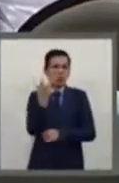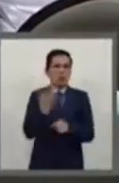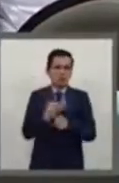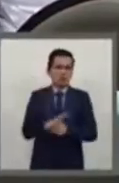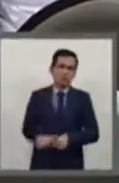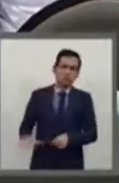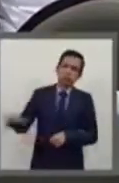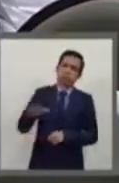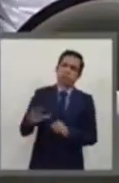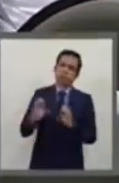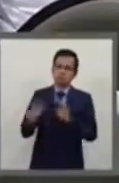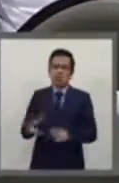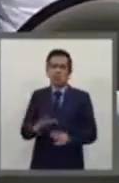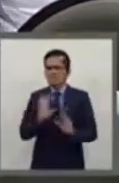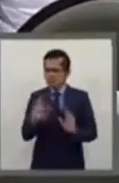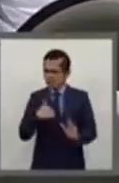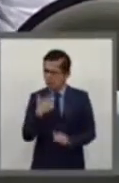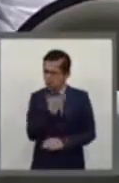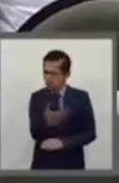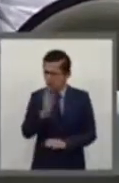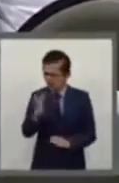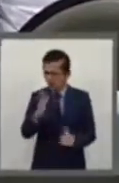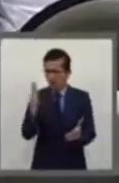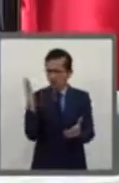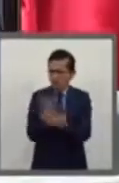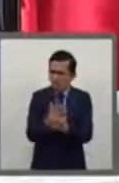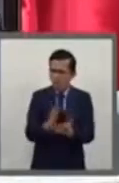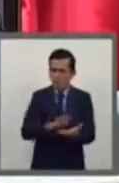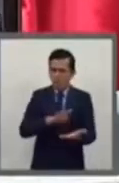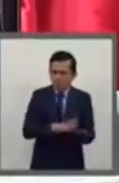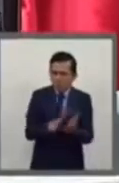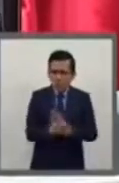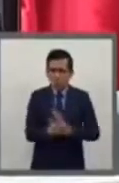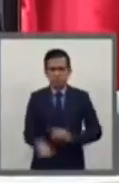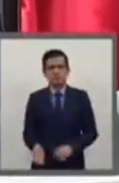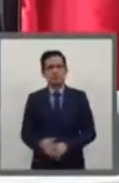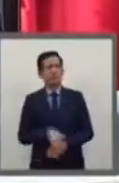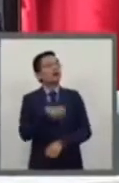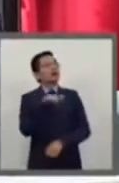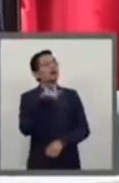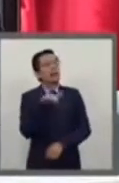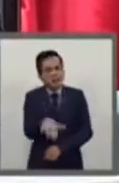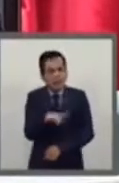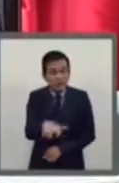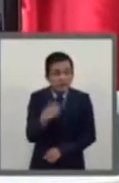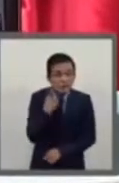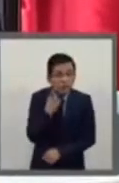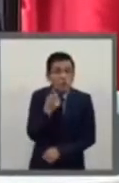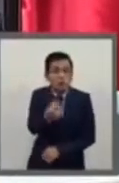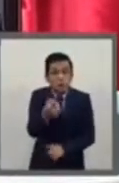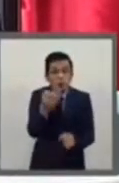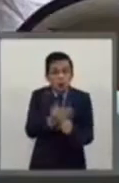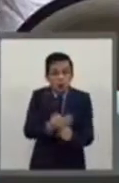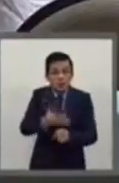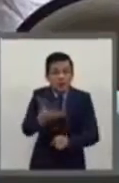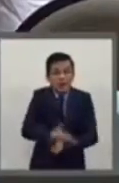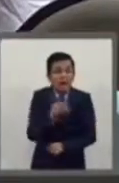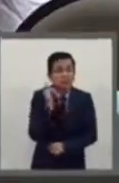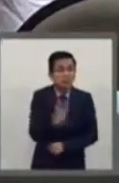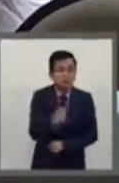les pido que dejen la complicidad. Reitero, diputado, el tema de salud, lo que está usted haciendo